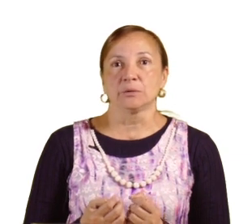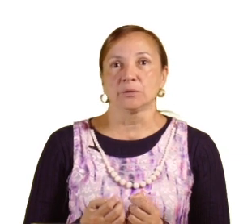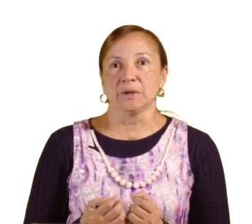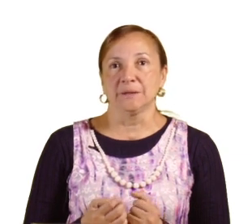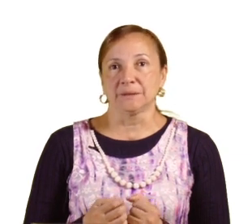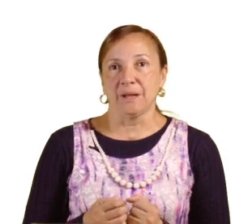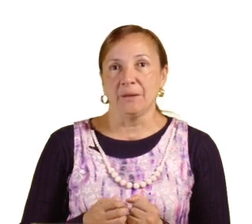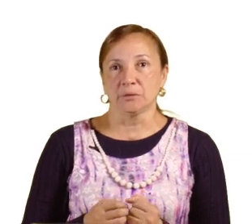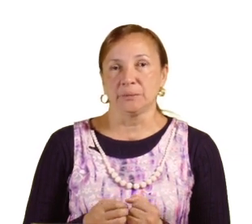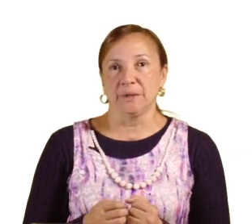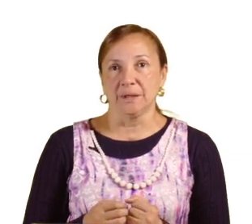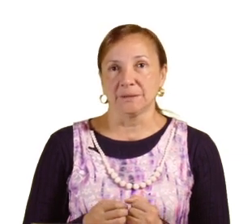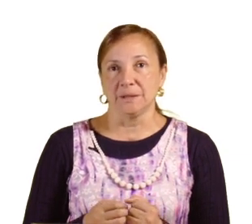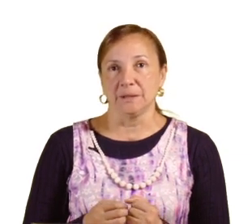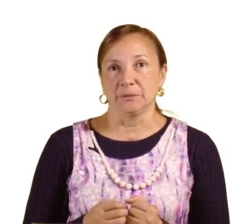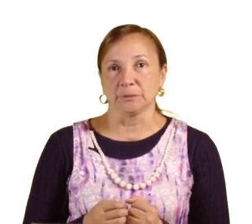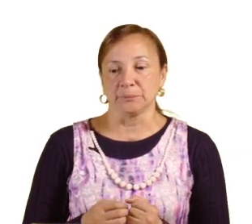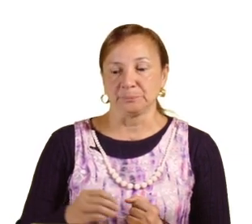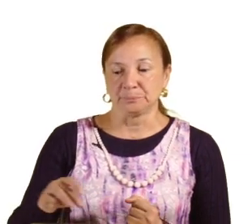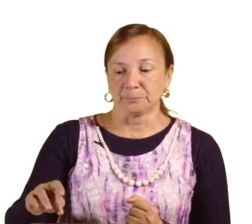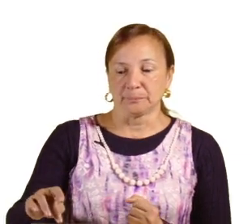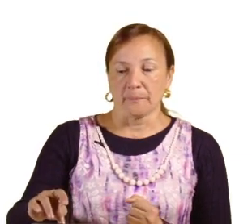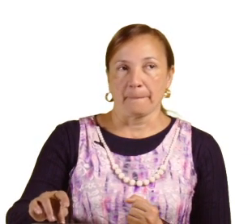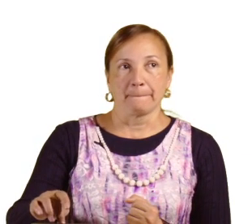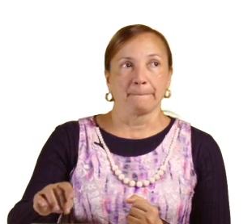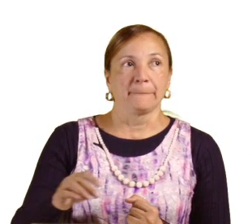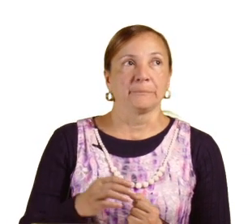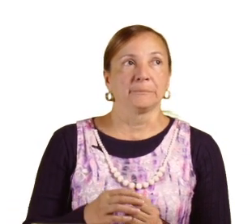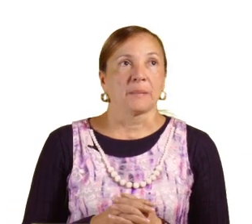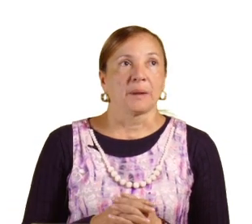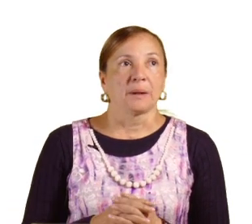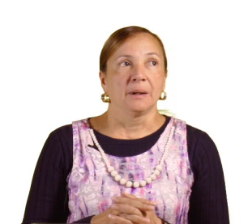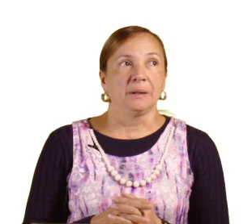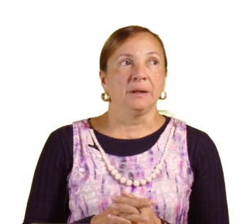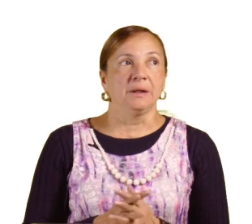a esos estados financieros.